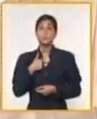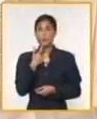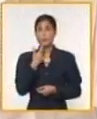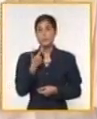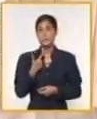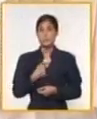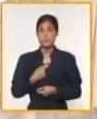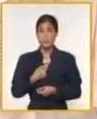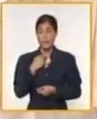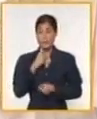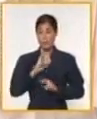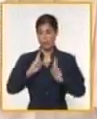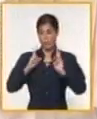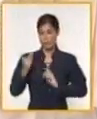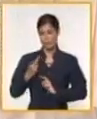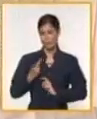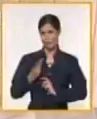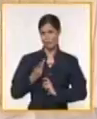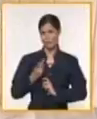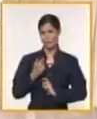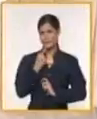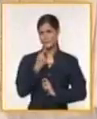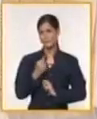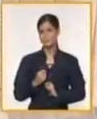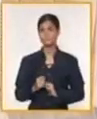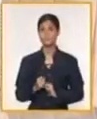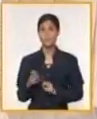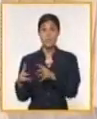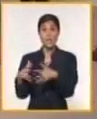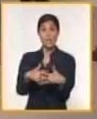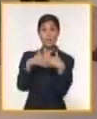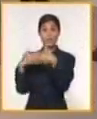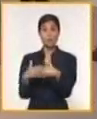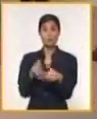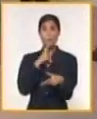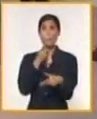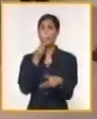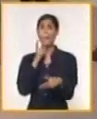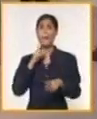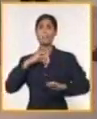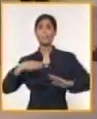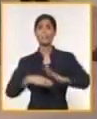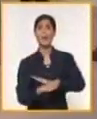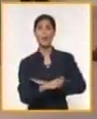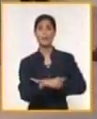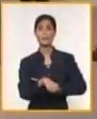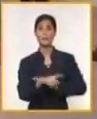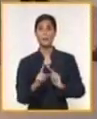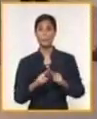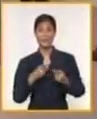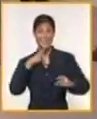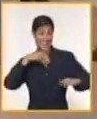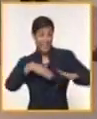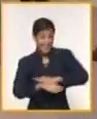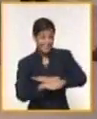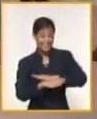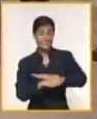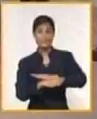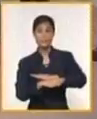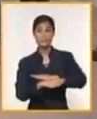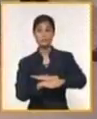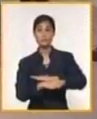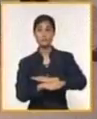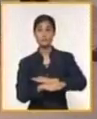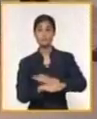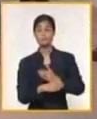acuerdo con mi colega, Estados Unidos no puede entrar, porque si entra, ya Medio Oriente se va